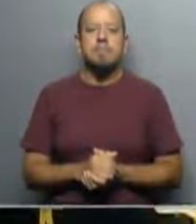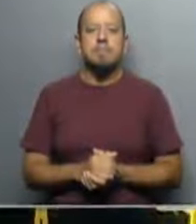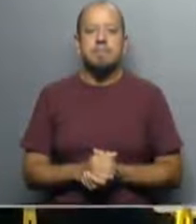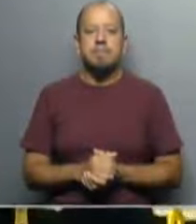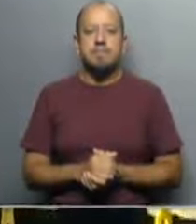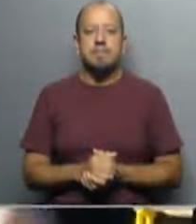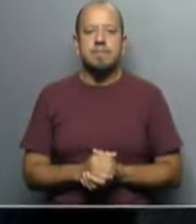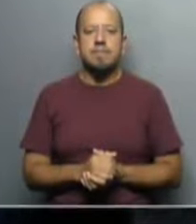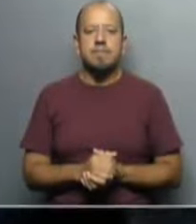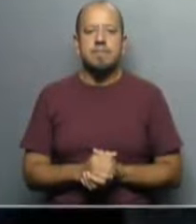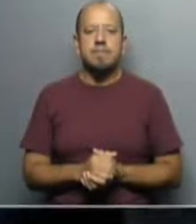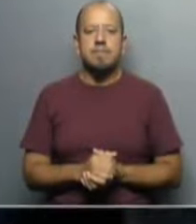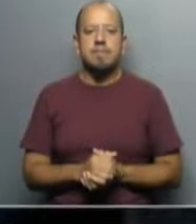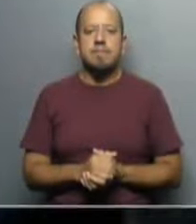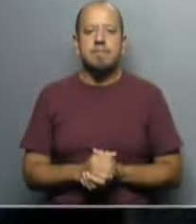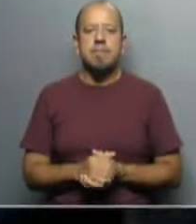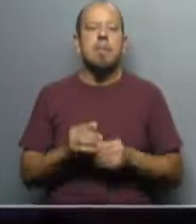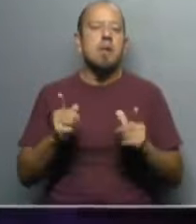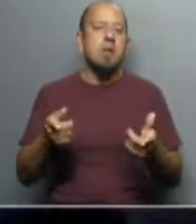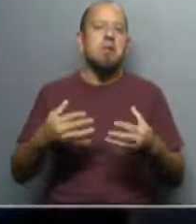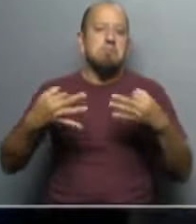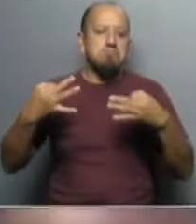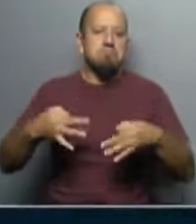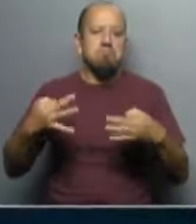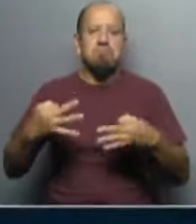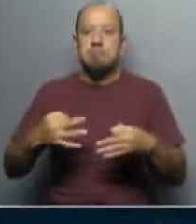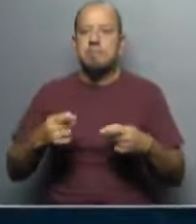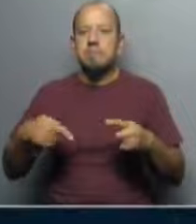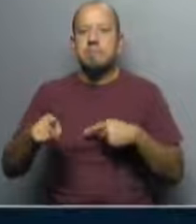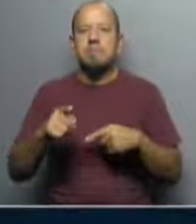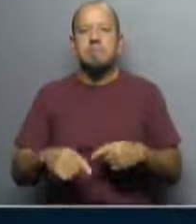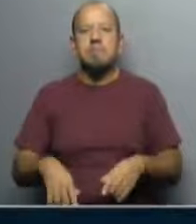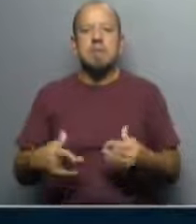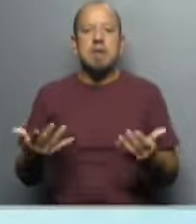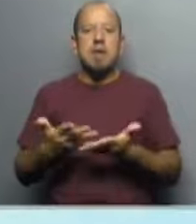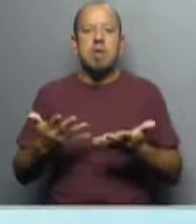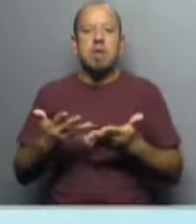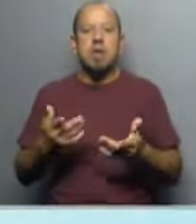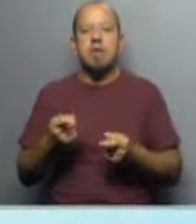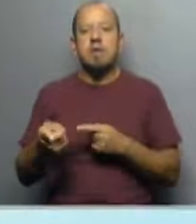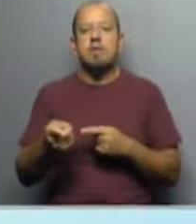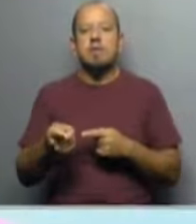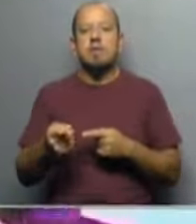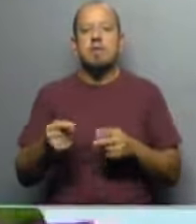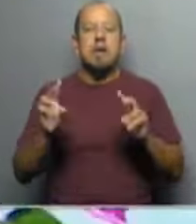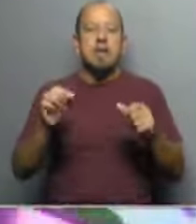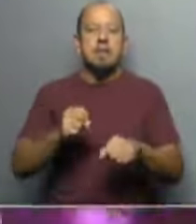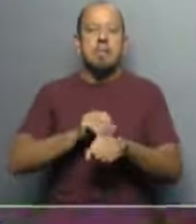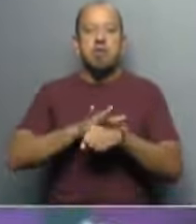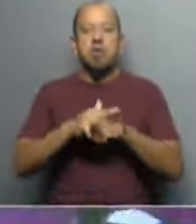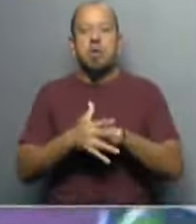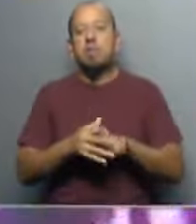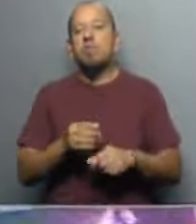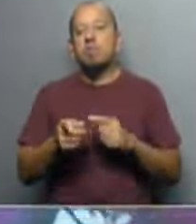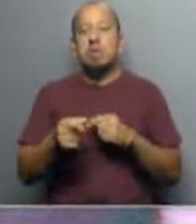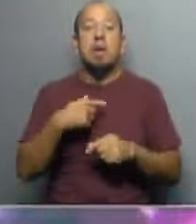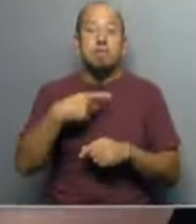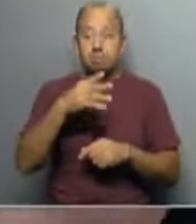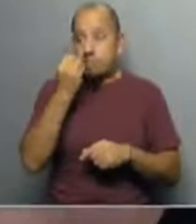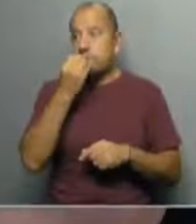Y está genial tener este espacio, y más ahora con este tiempo de que el tema del COVID y demás, está bueno tener